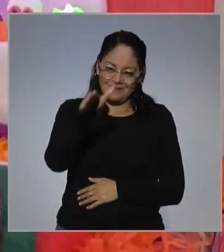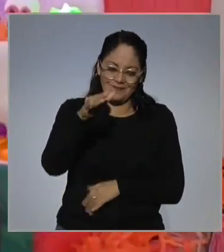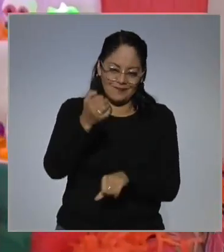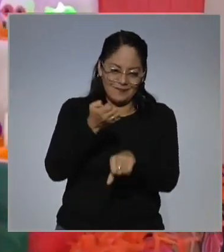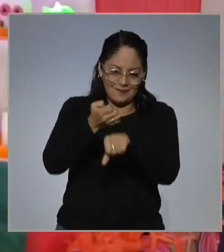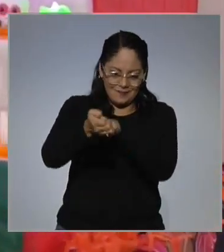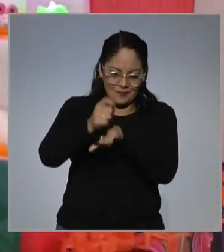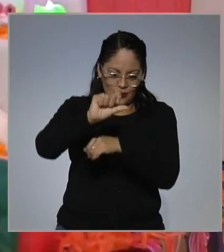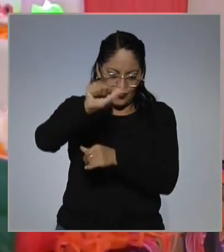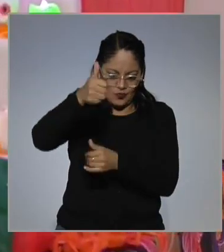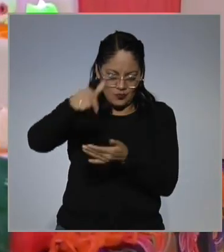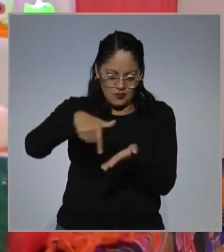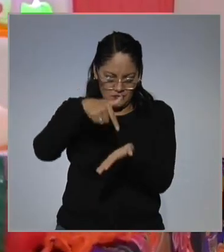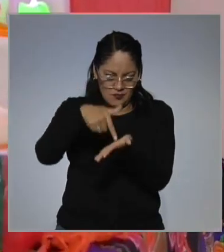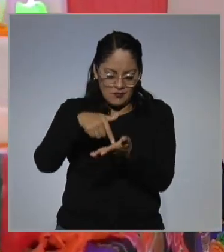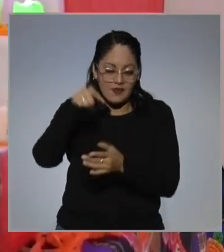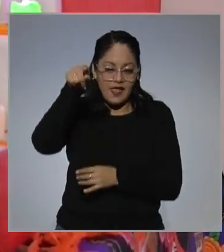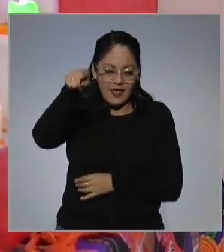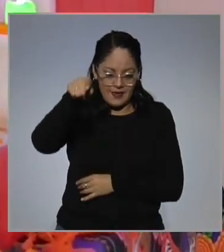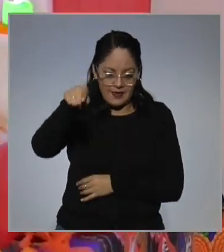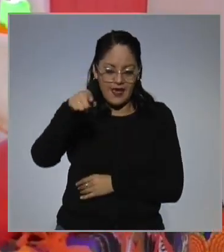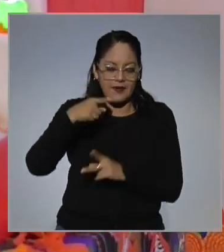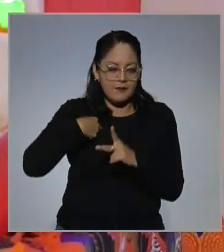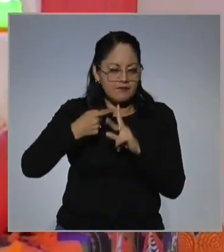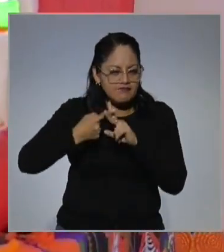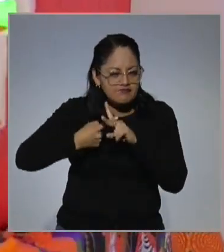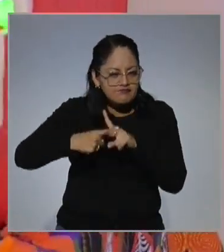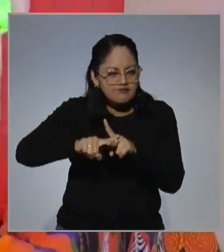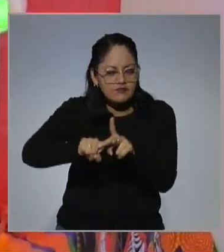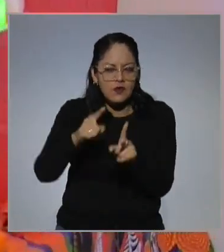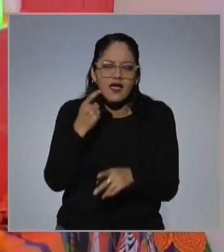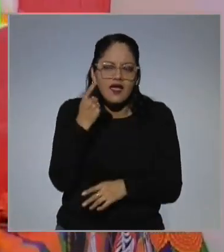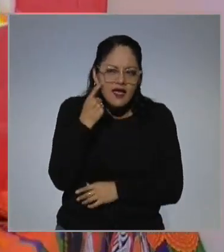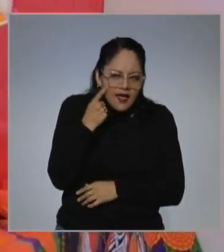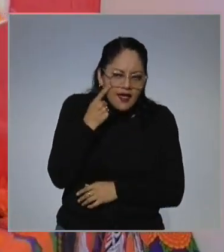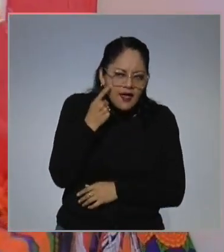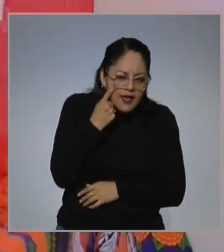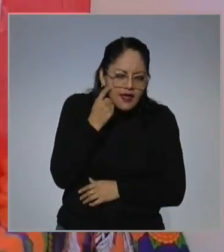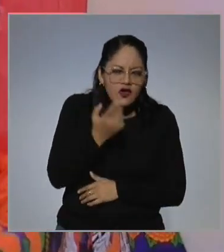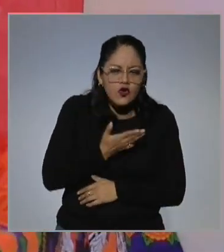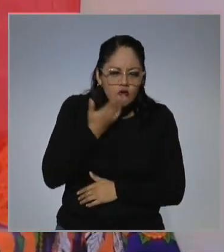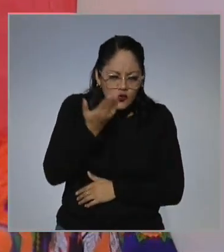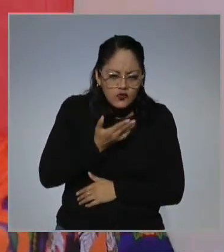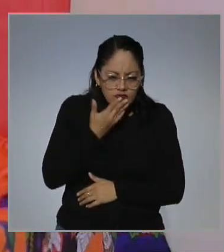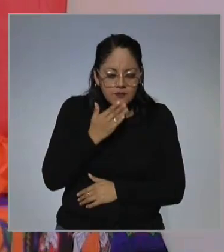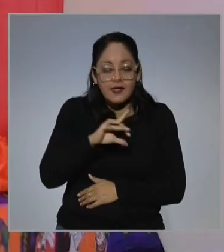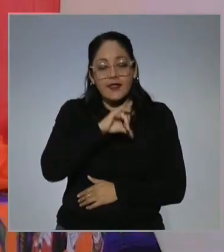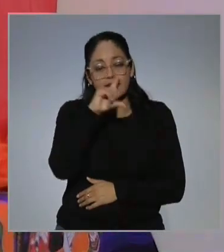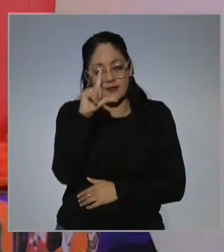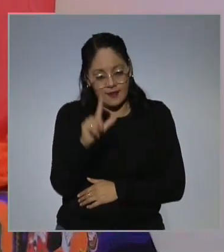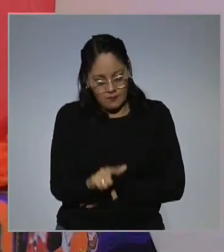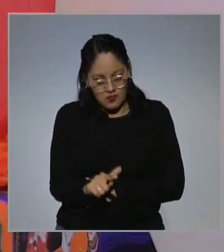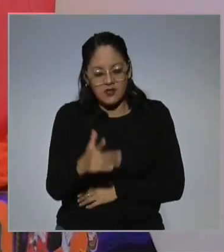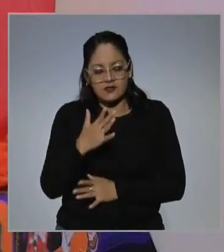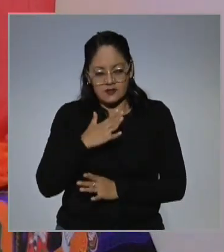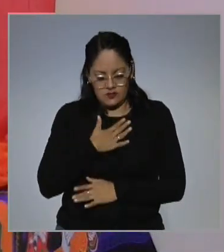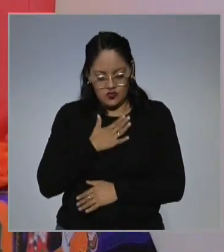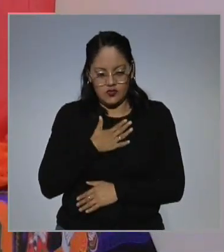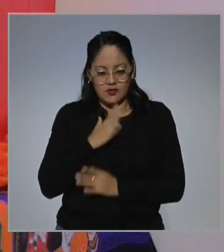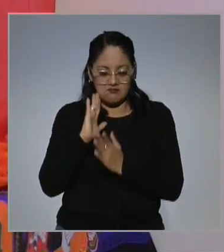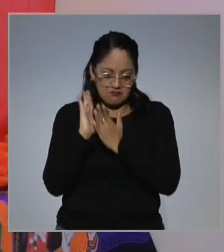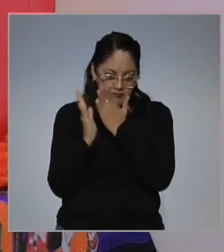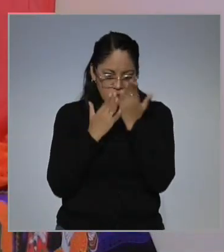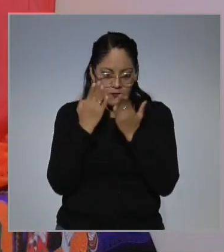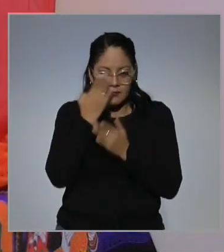la República en el cual empecé a ver esta costumbre y después entré a estudiar